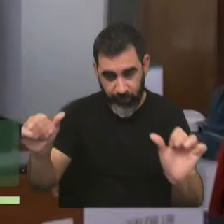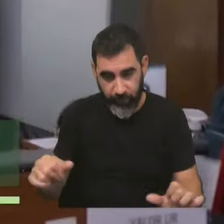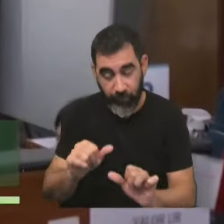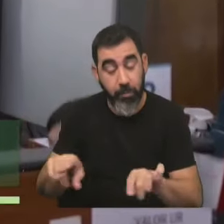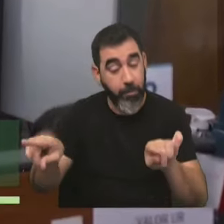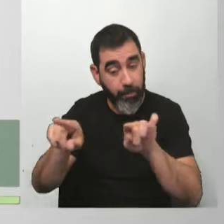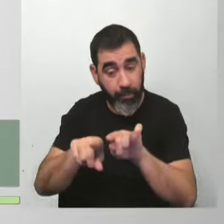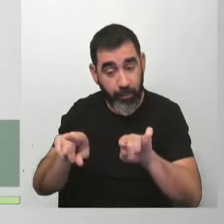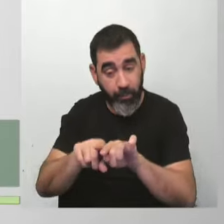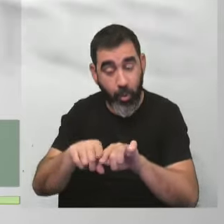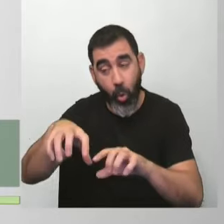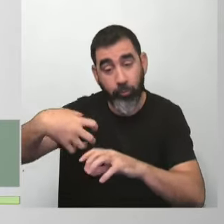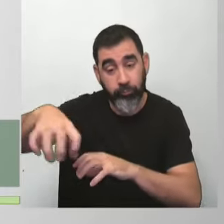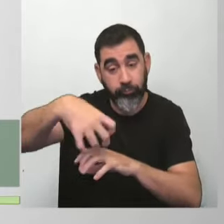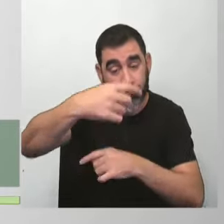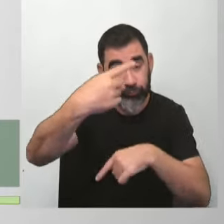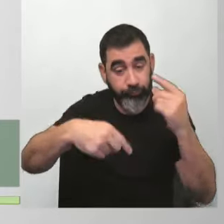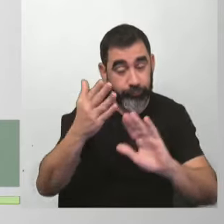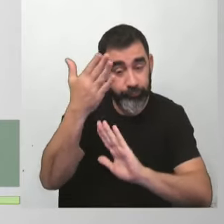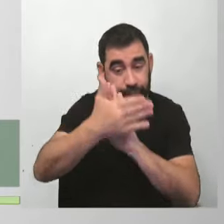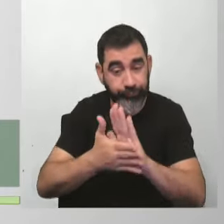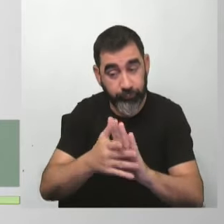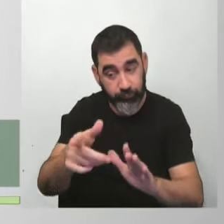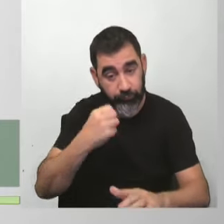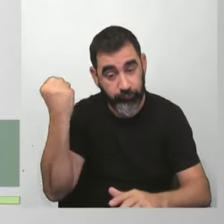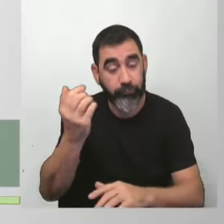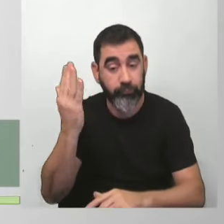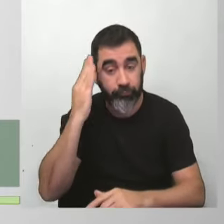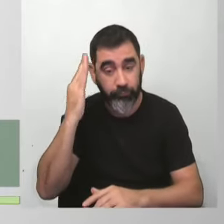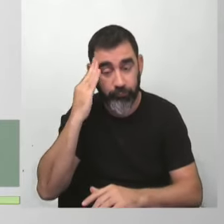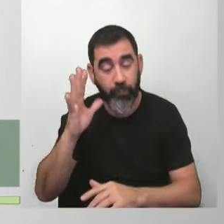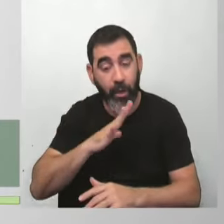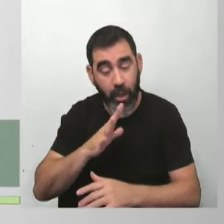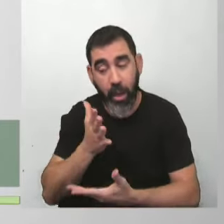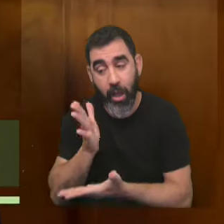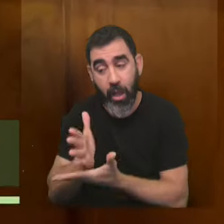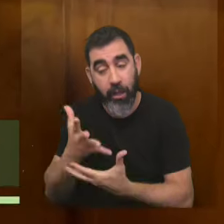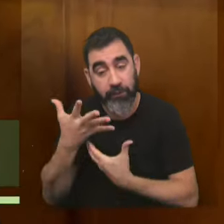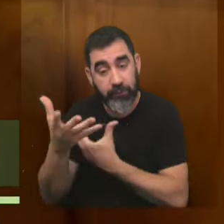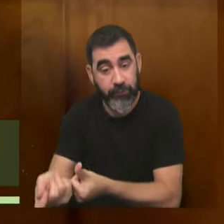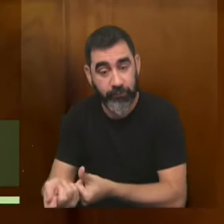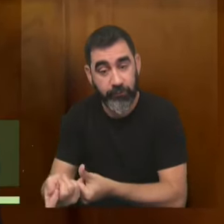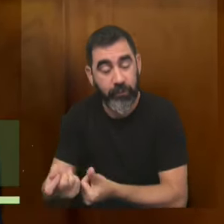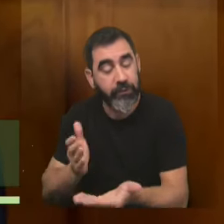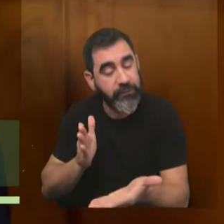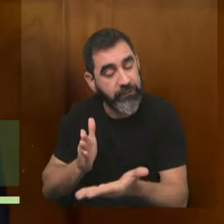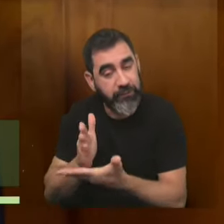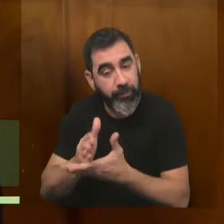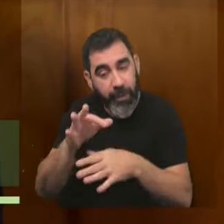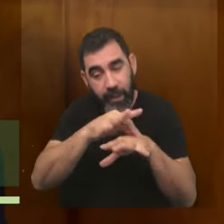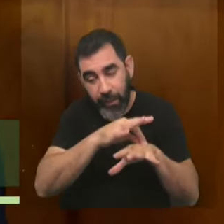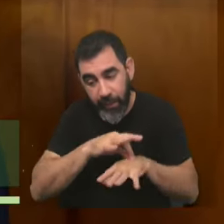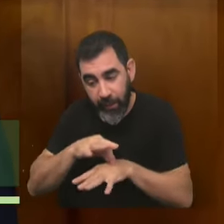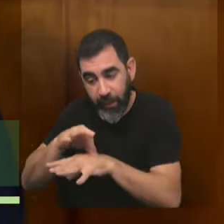mismo en las sucursales Eh Esto es muy importante hay asistencia por lo tanto eh siempre va a estar guiado en